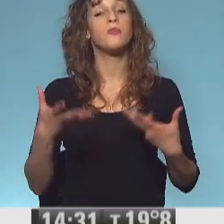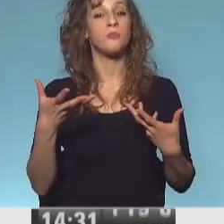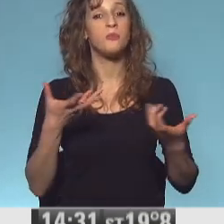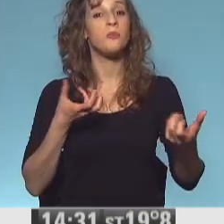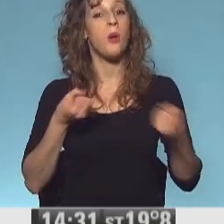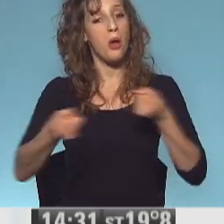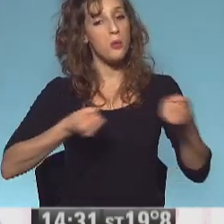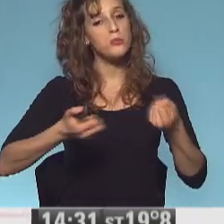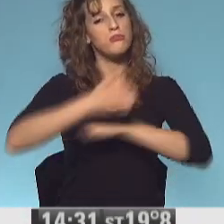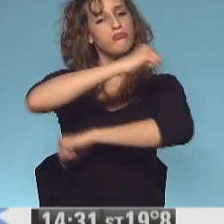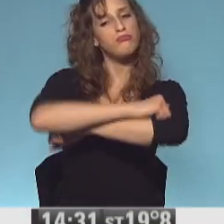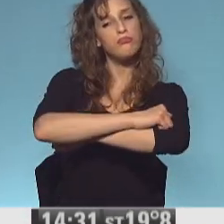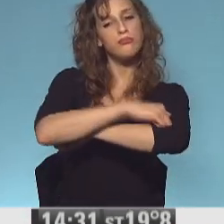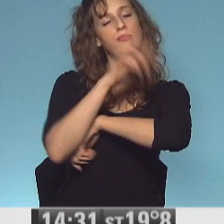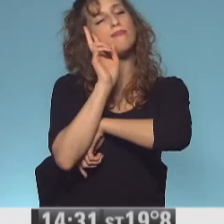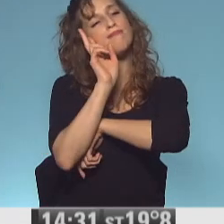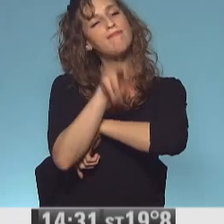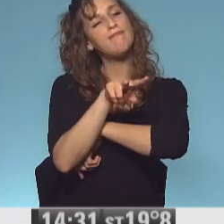Mirar.